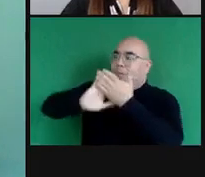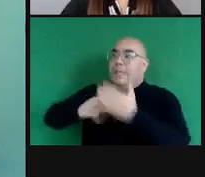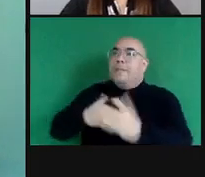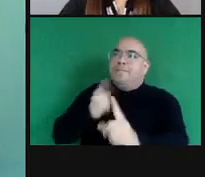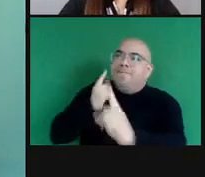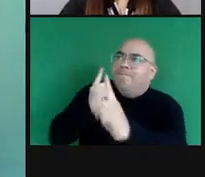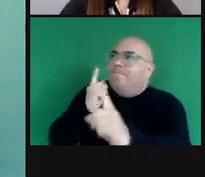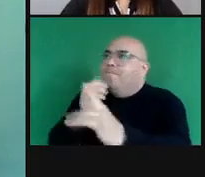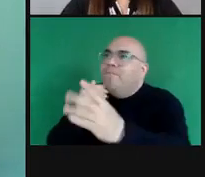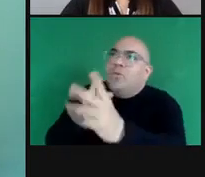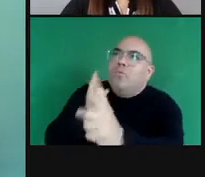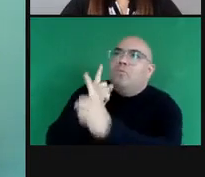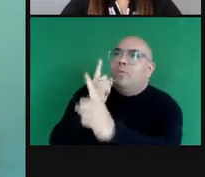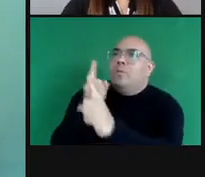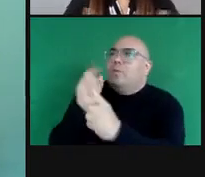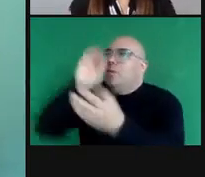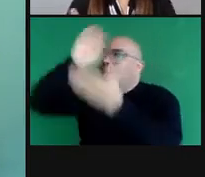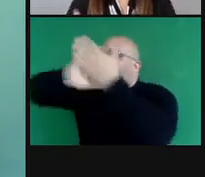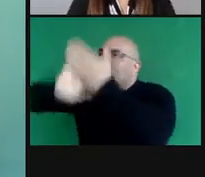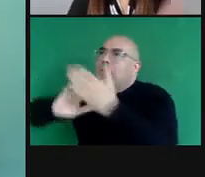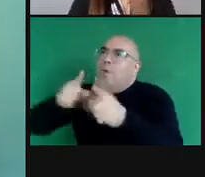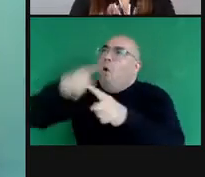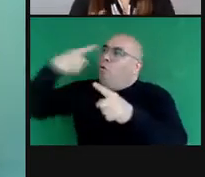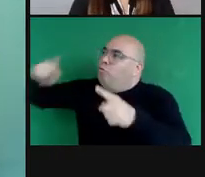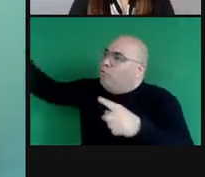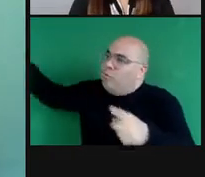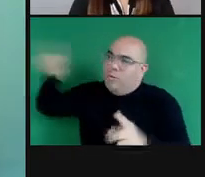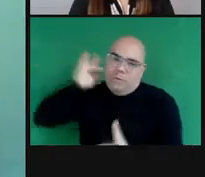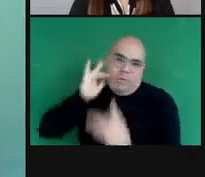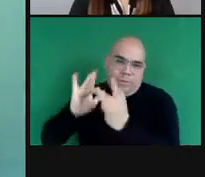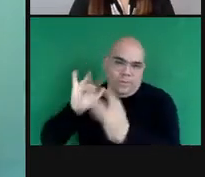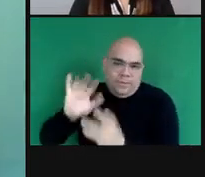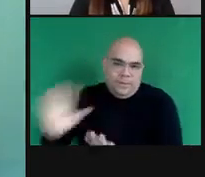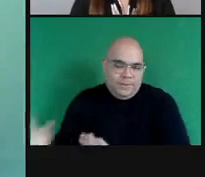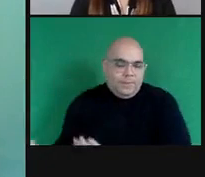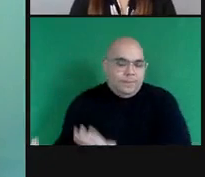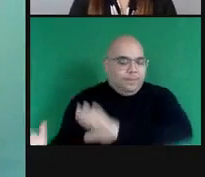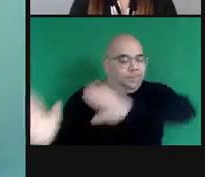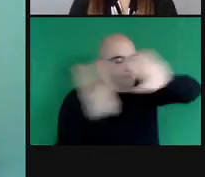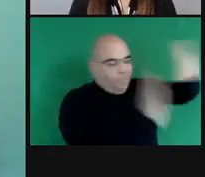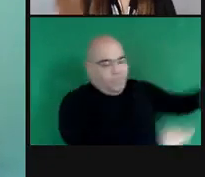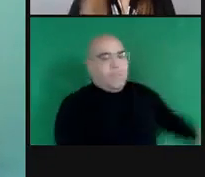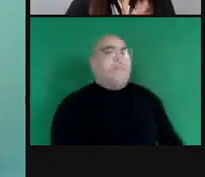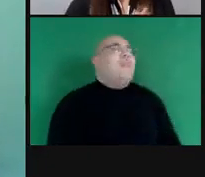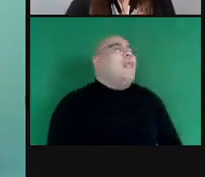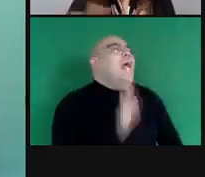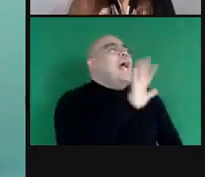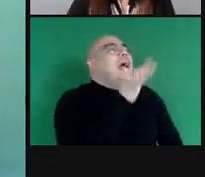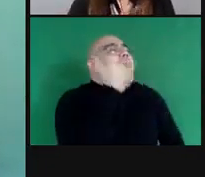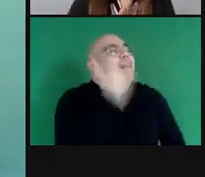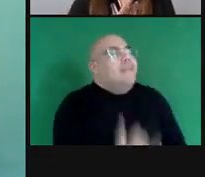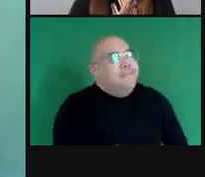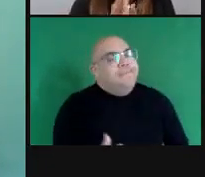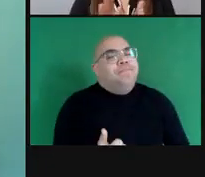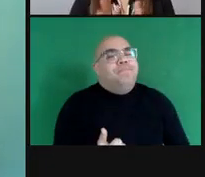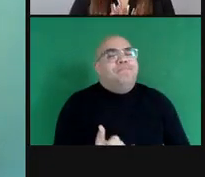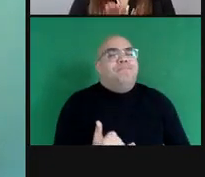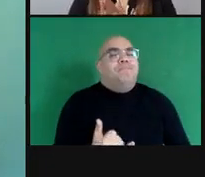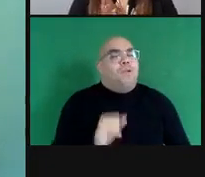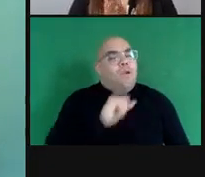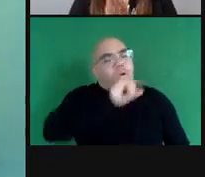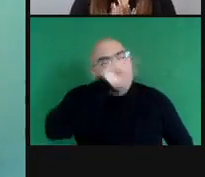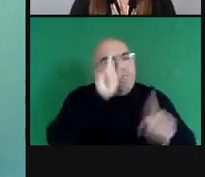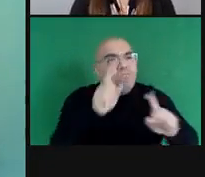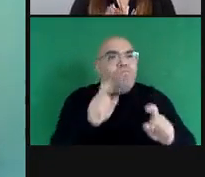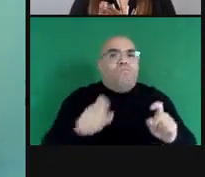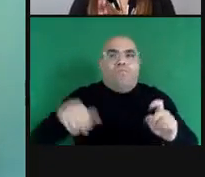y esta última pregunta de pronto es, bueno, digamos que también en relación a este material plástico, ¿no?